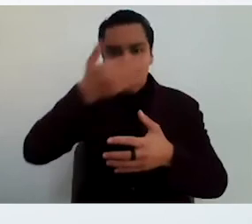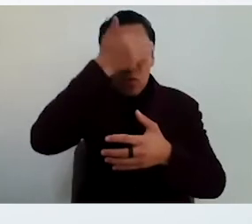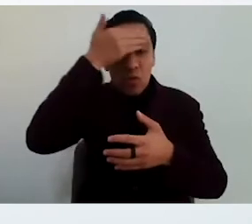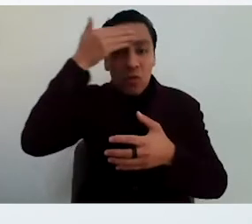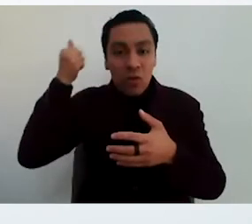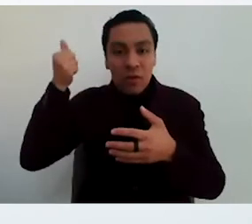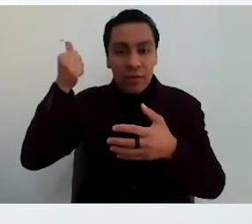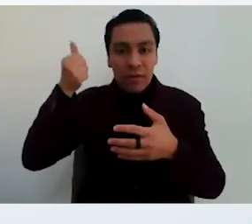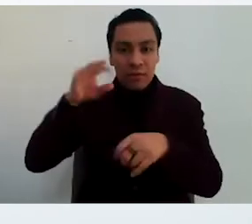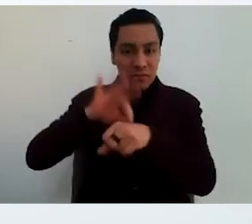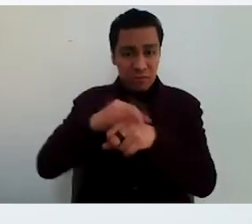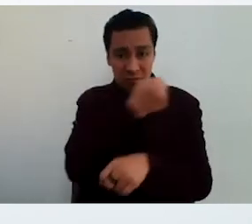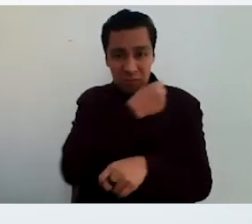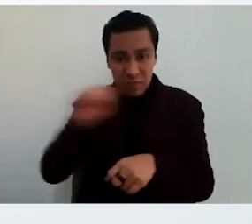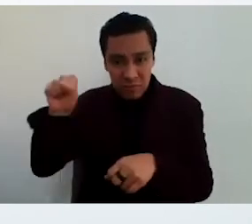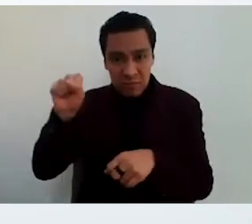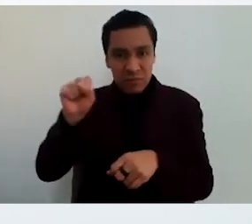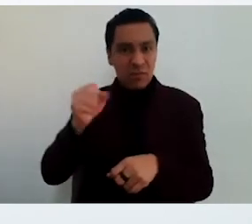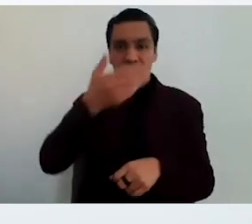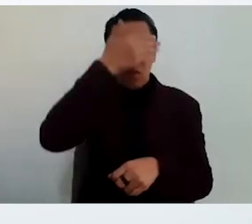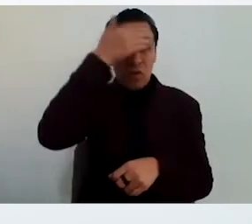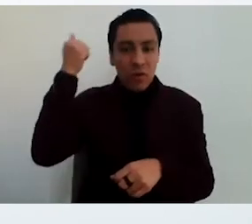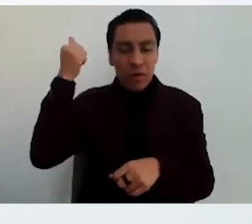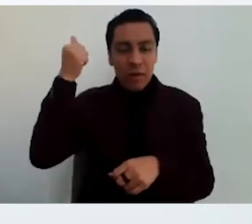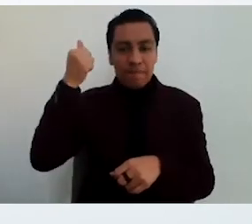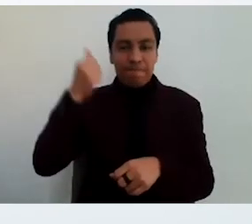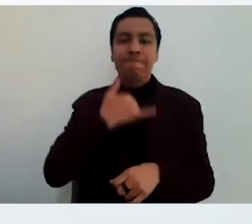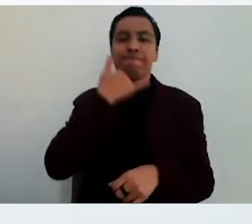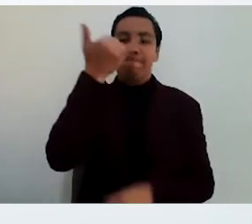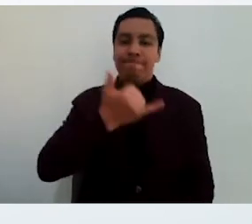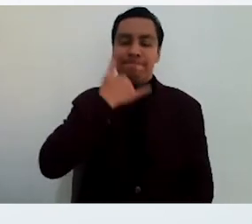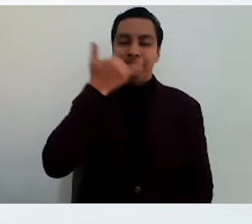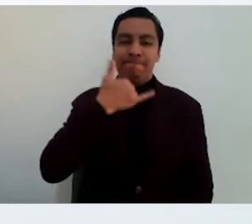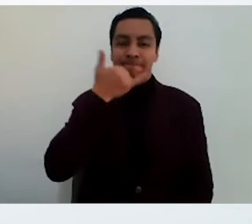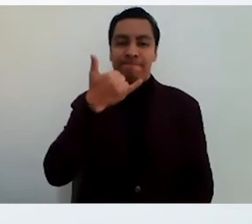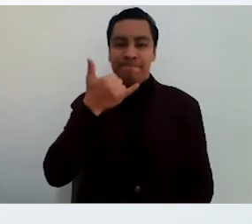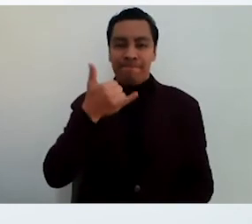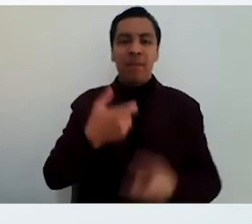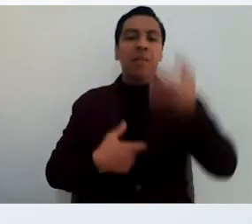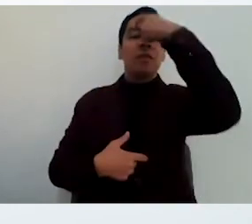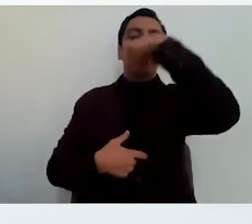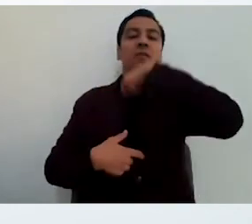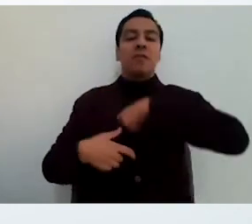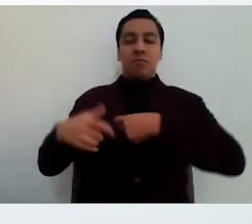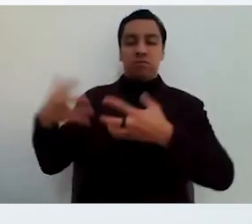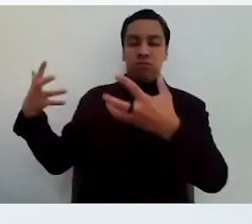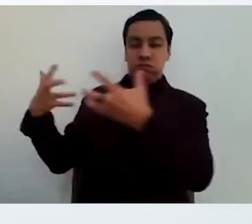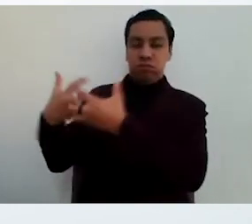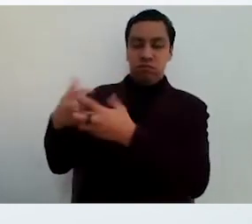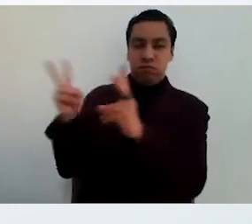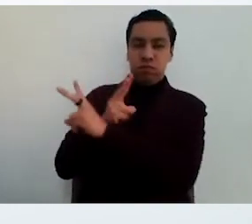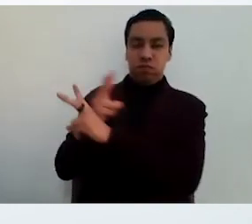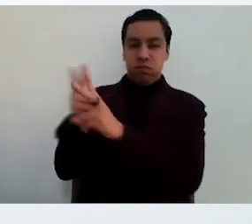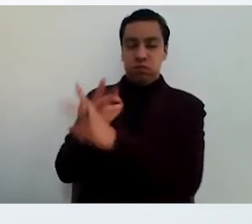errores. Podríamos llamarlos demagogia, pero más bien yo los quisiera ver como errores de interpretación de